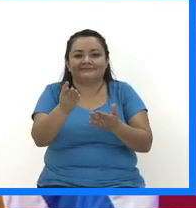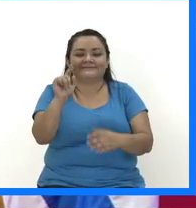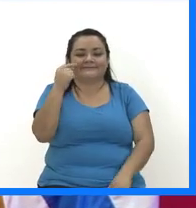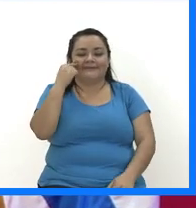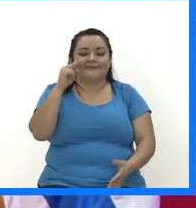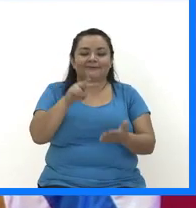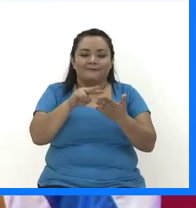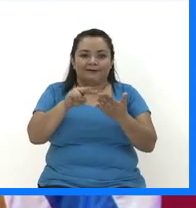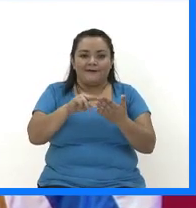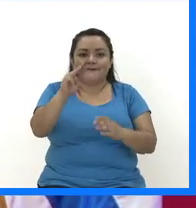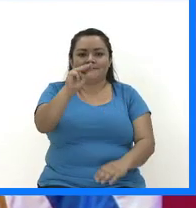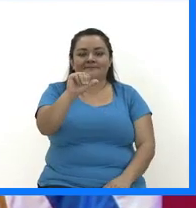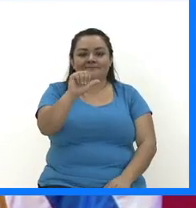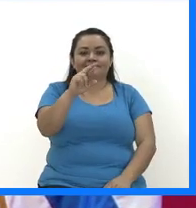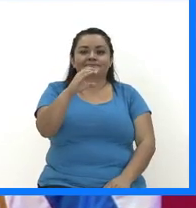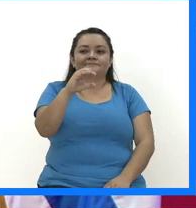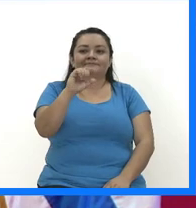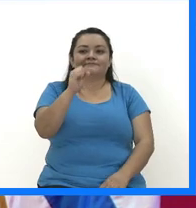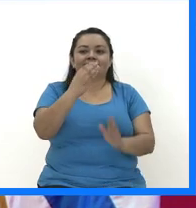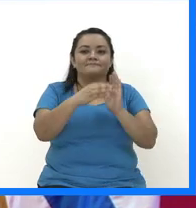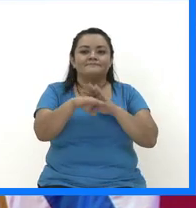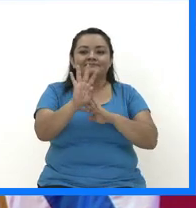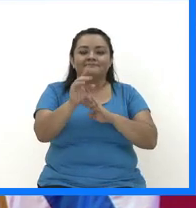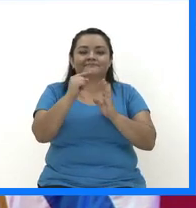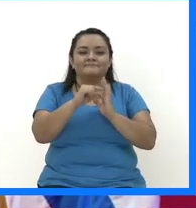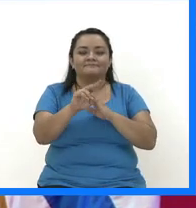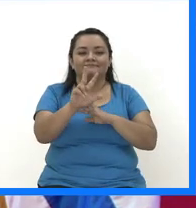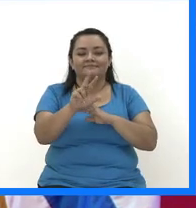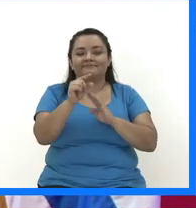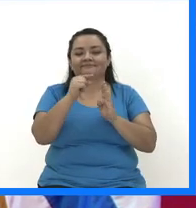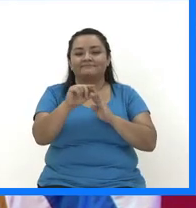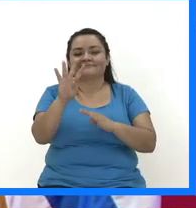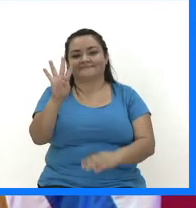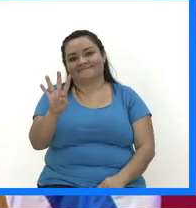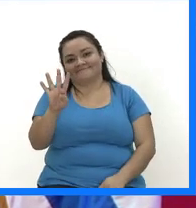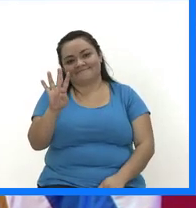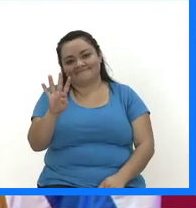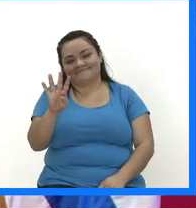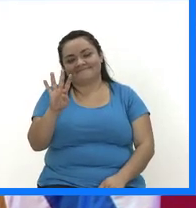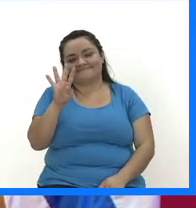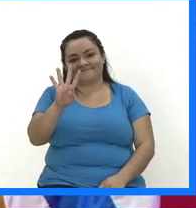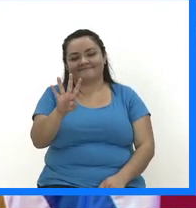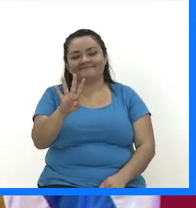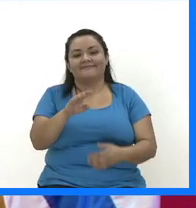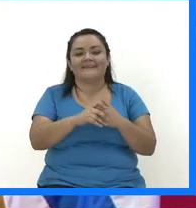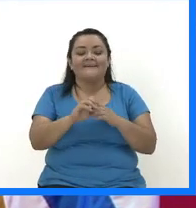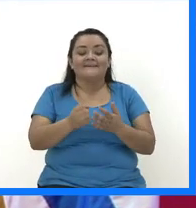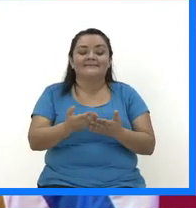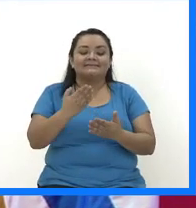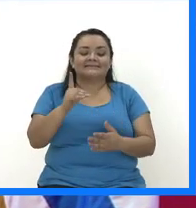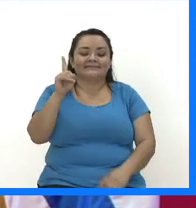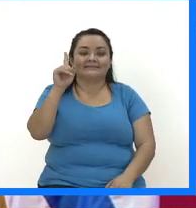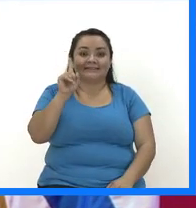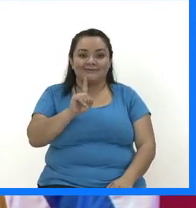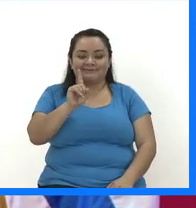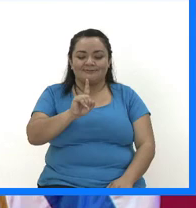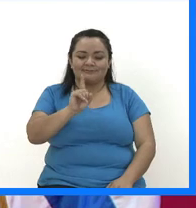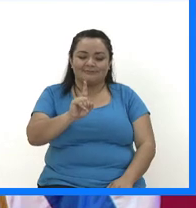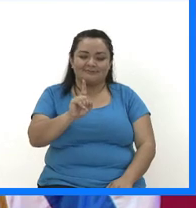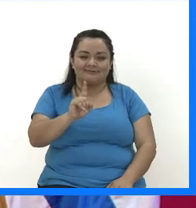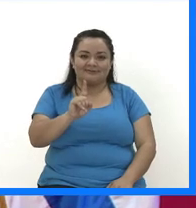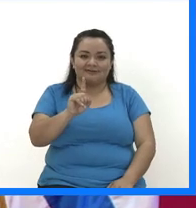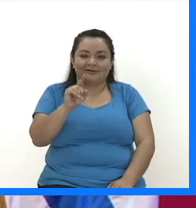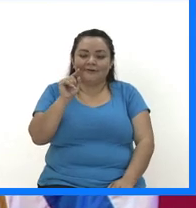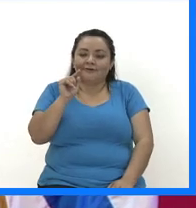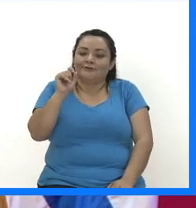estoy leyendo el evangelio de marcos capítulo 4 versículo 3 y 4 sembrador estoy en el 4 y el sembrador aconteció